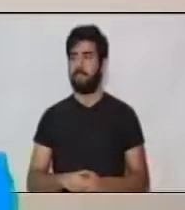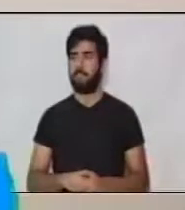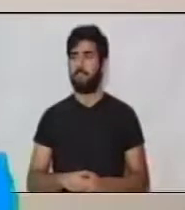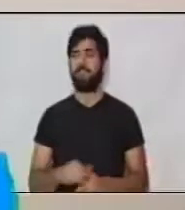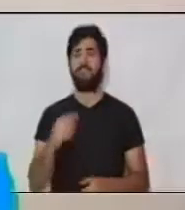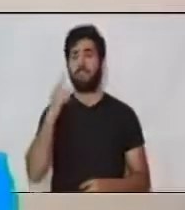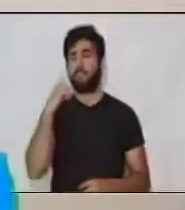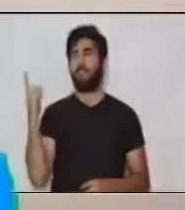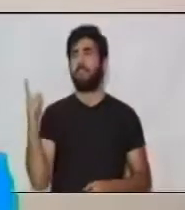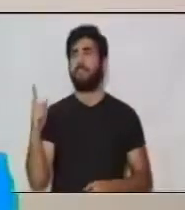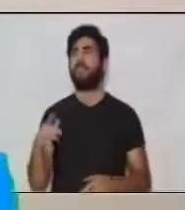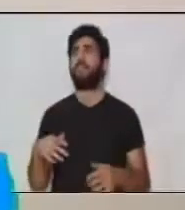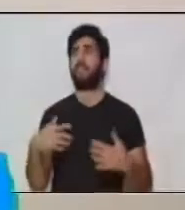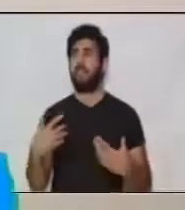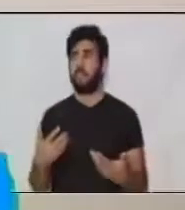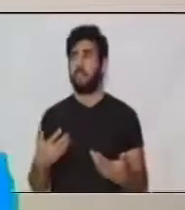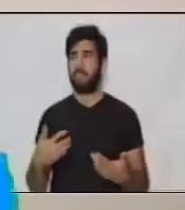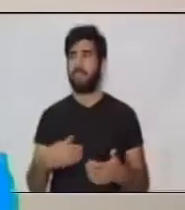¿Serán